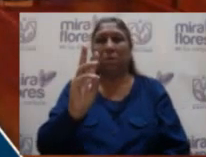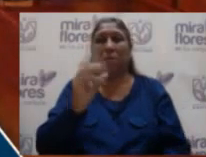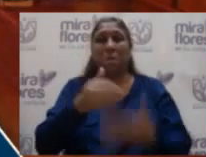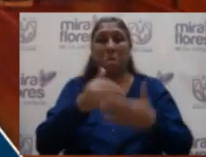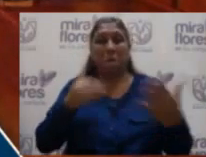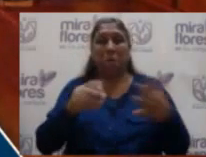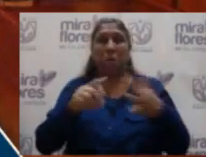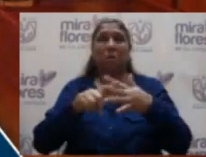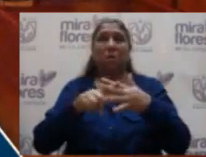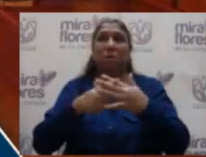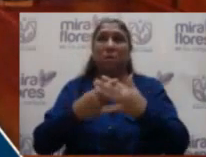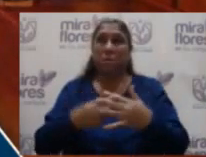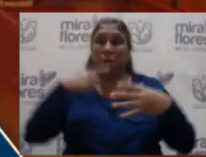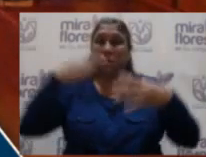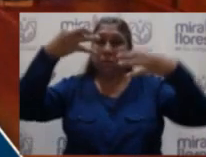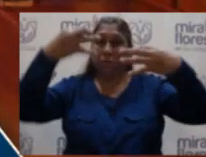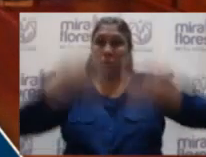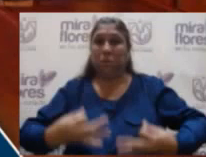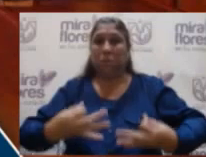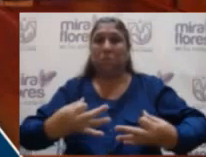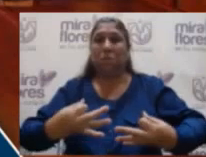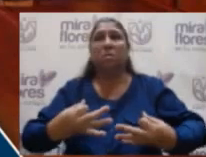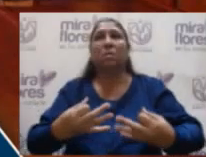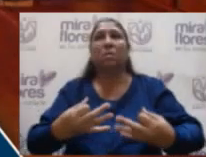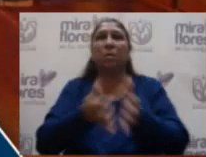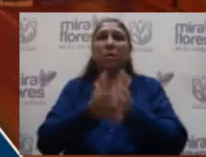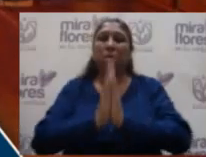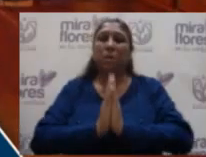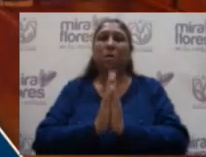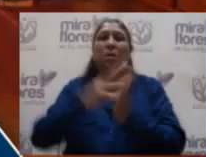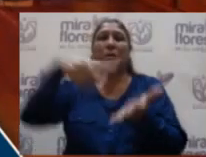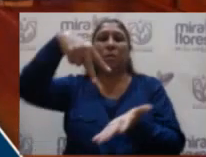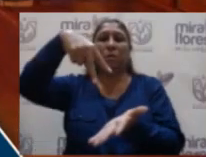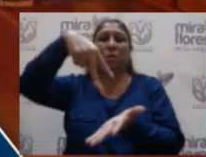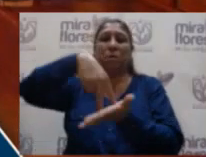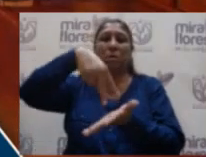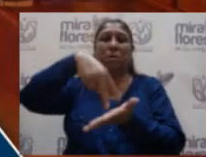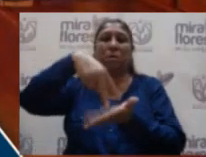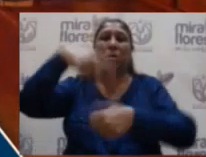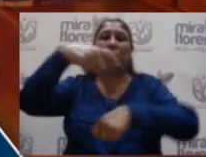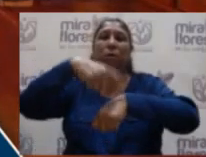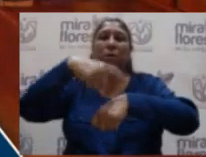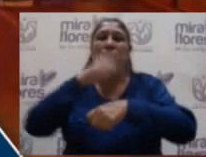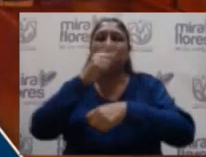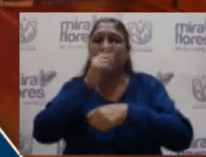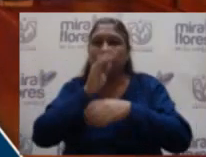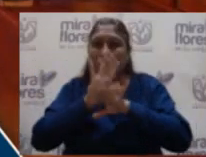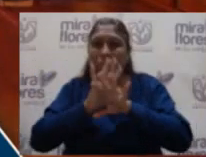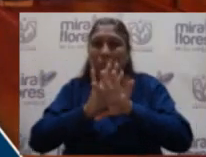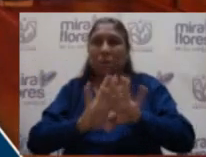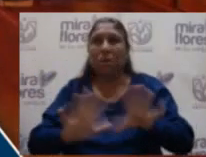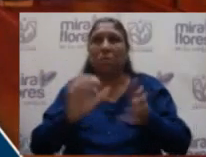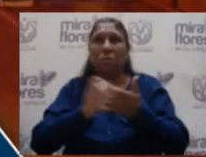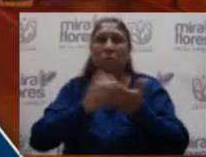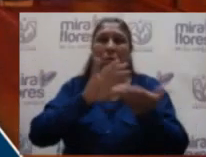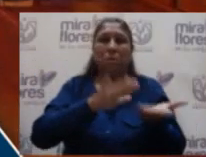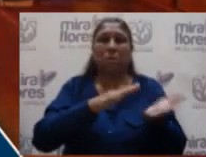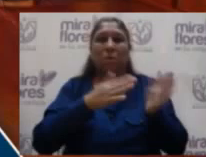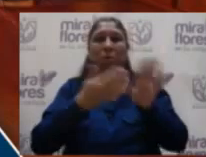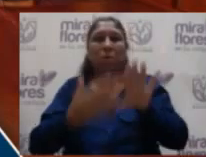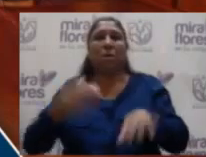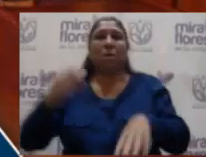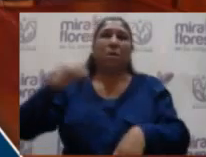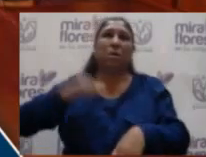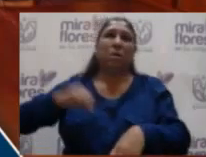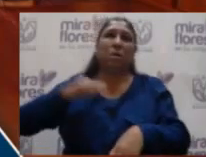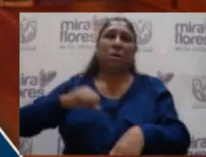iniciar formalmente la sesión, voy a pedir que nos pongamos de pie para tener un minuto de silencio por el fallecimiento del exalcalde Germán